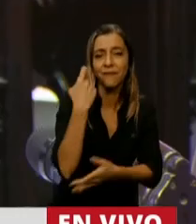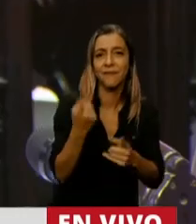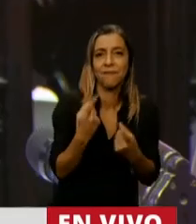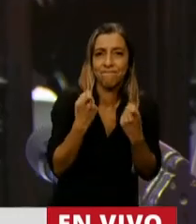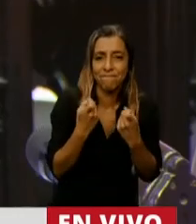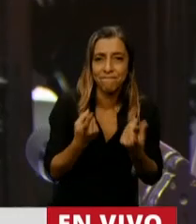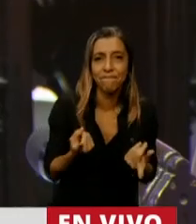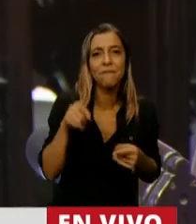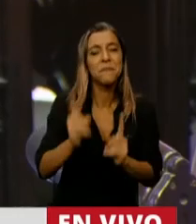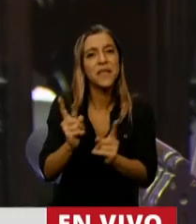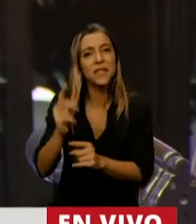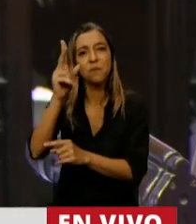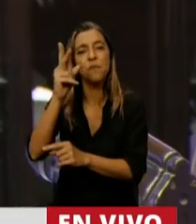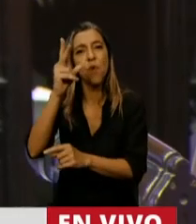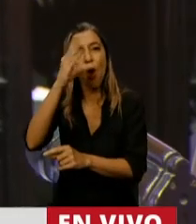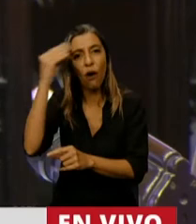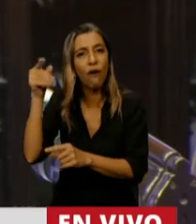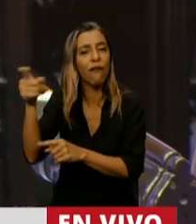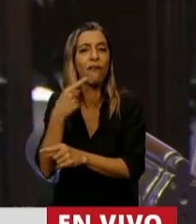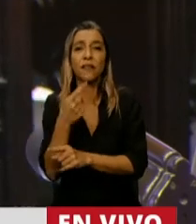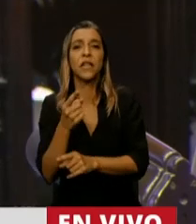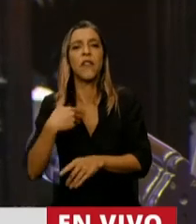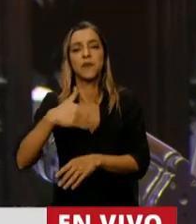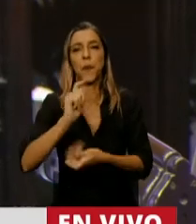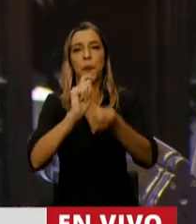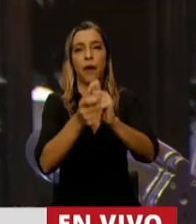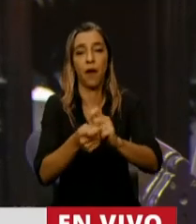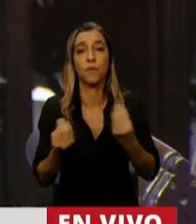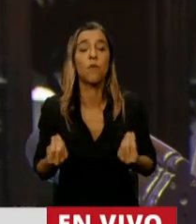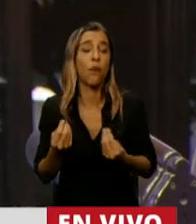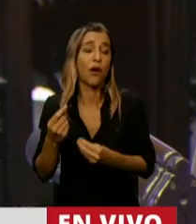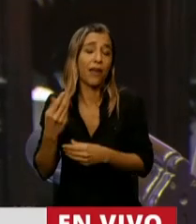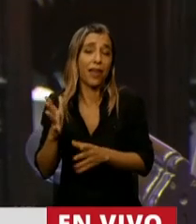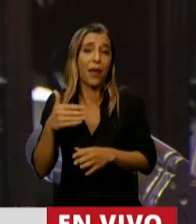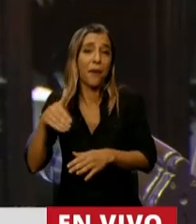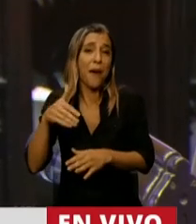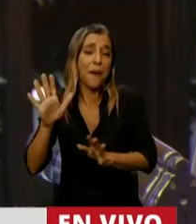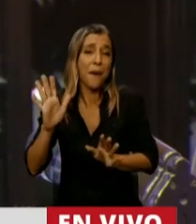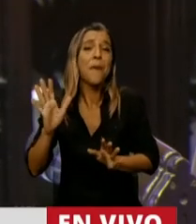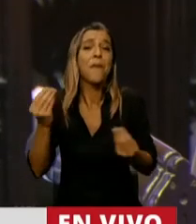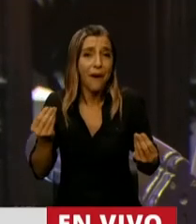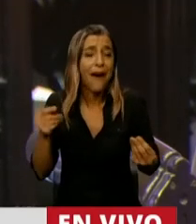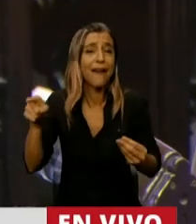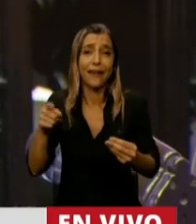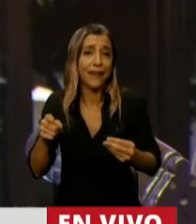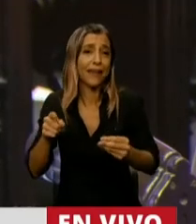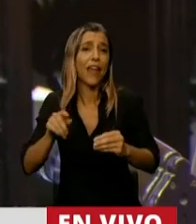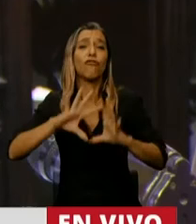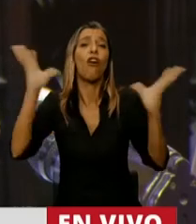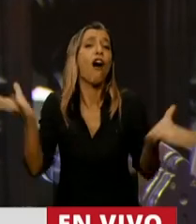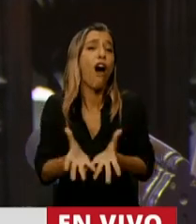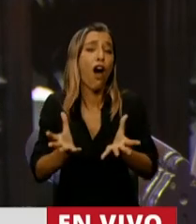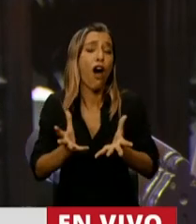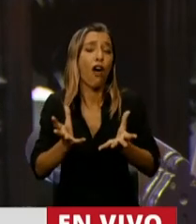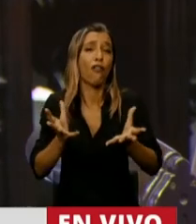Es la misma vicepresidente la que dicen que vienen los cambios, porque va a ser el copamiento. Diputado, se puede ir redondeando. Ya termino, va a ser el copamiento